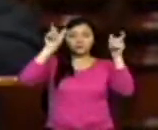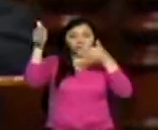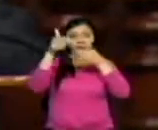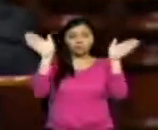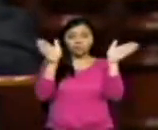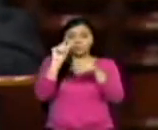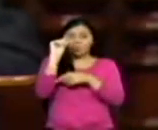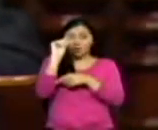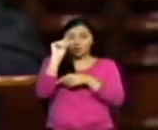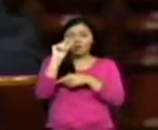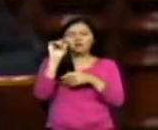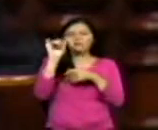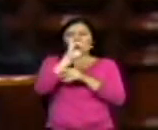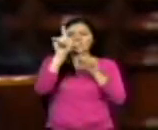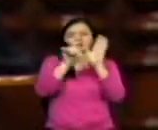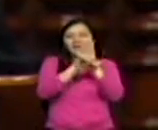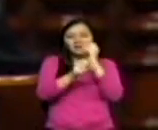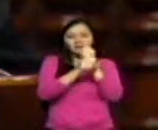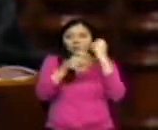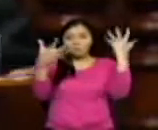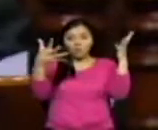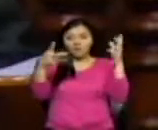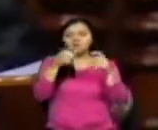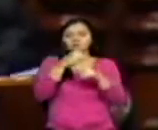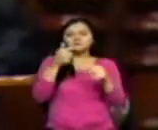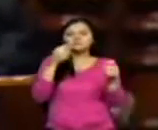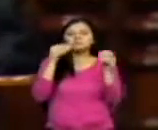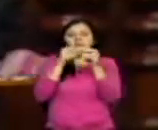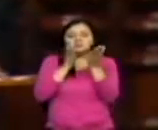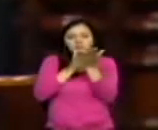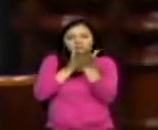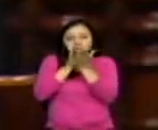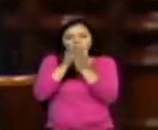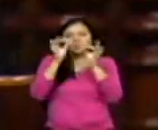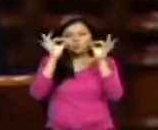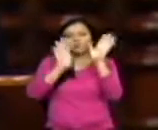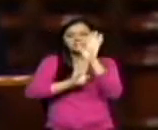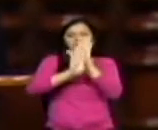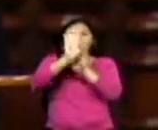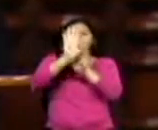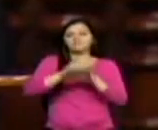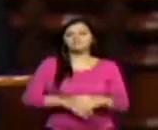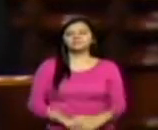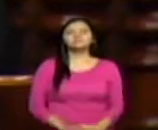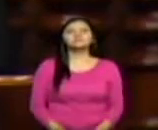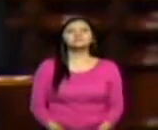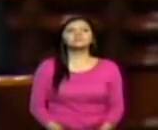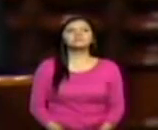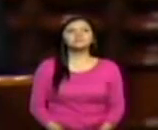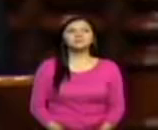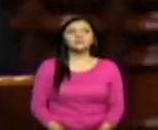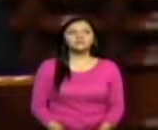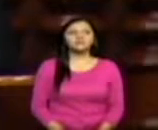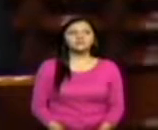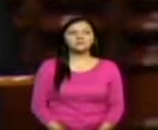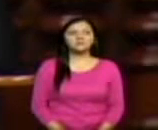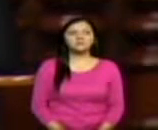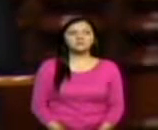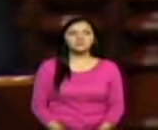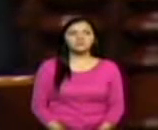haciendo esto para acercarlo en la ruta hacia la prosperidad. En el